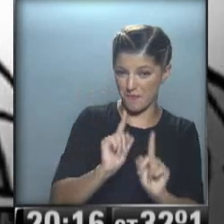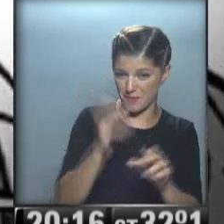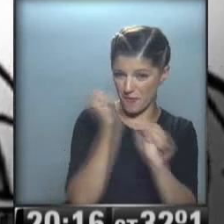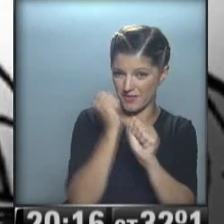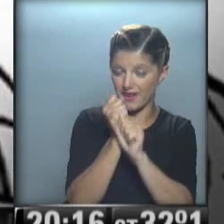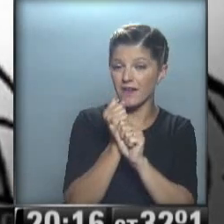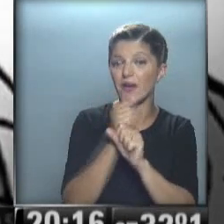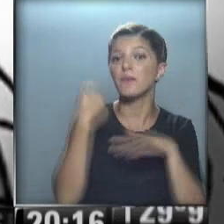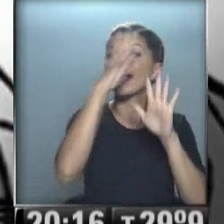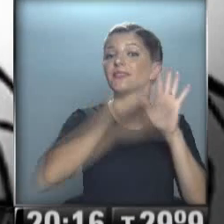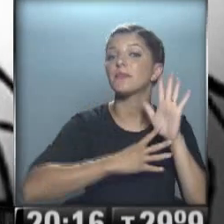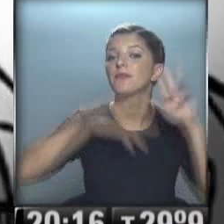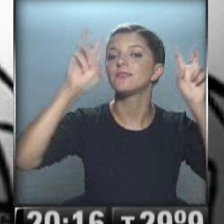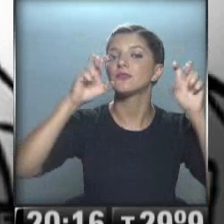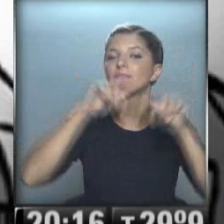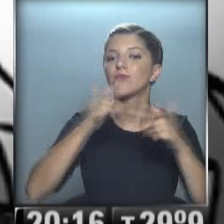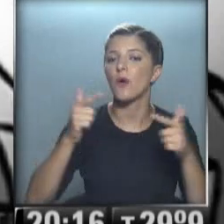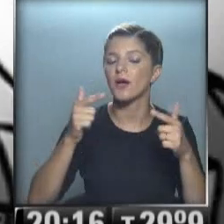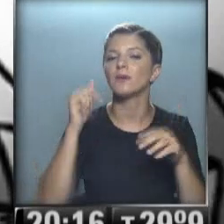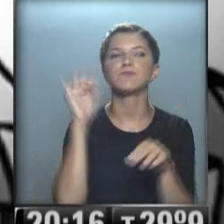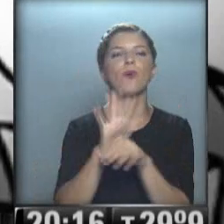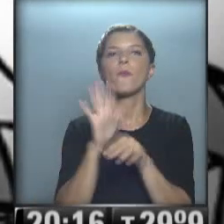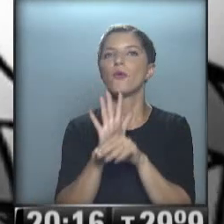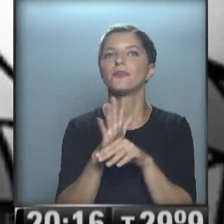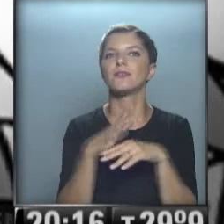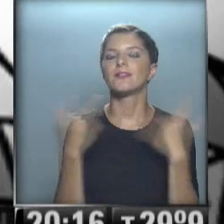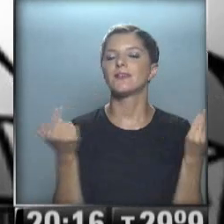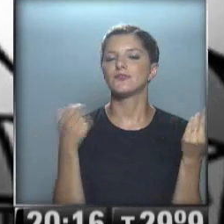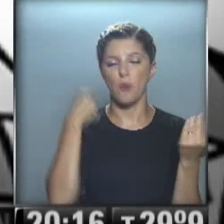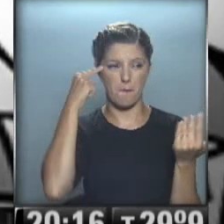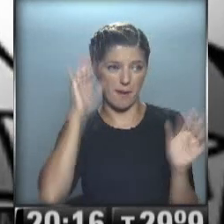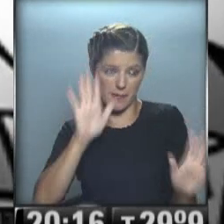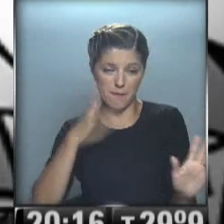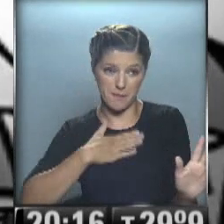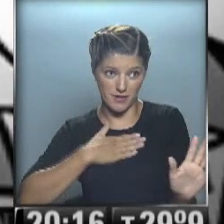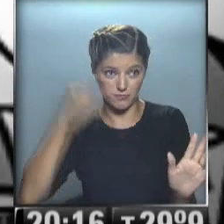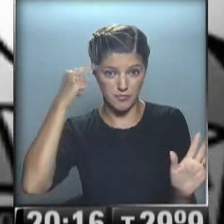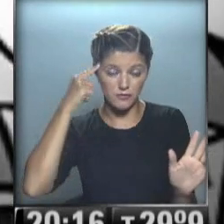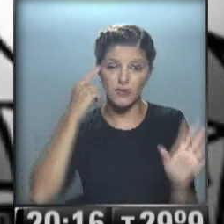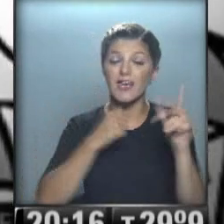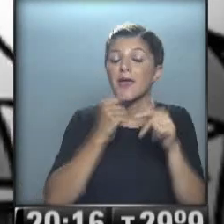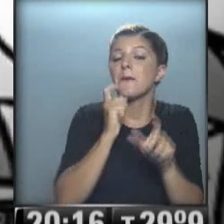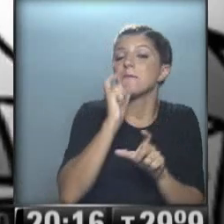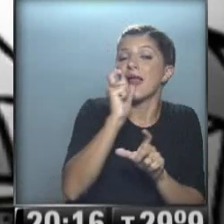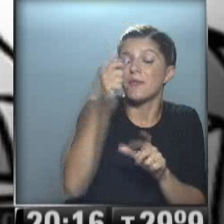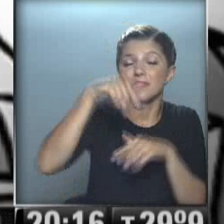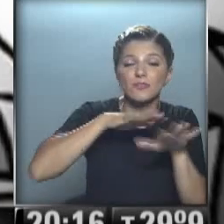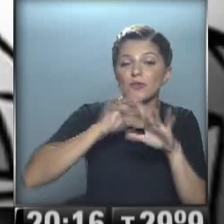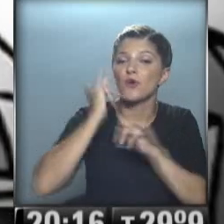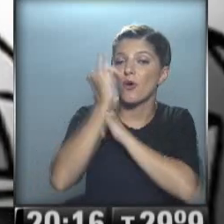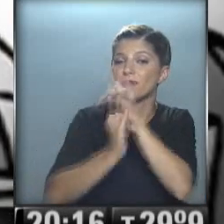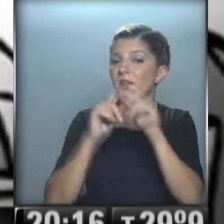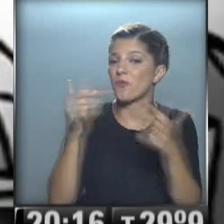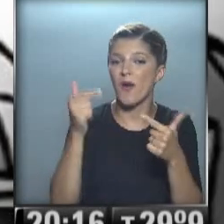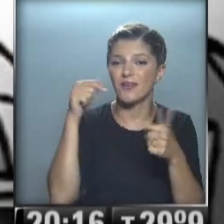es una tapa sin título algo así como yo me me me juego a pensar algo así como que no hay palabras para decir más que las suyas